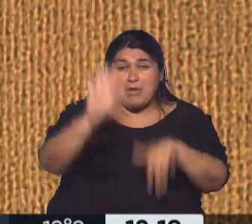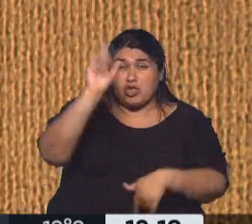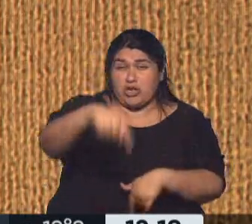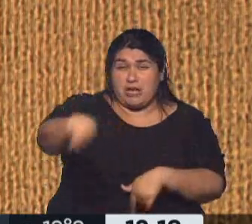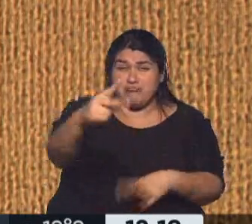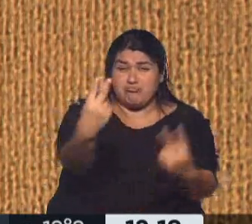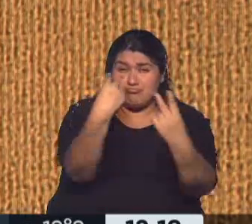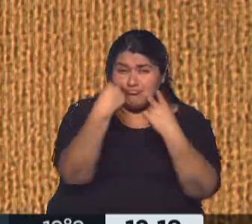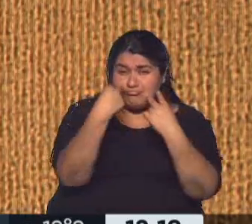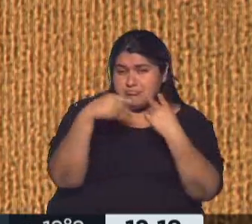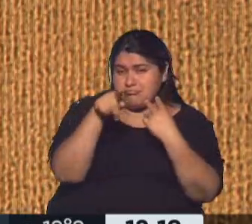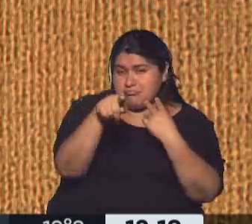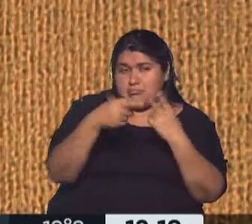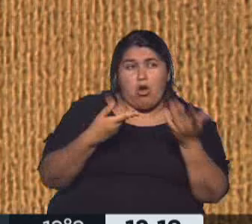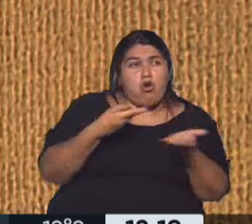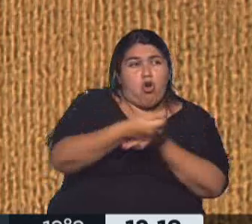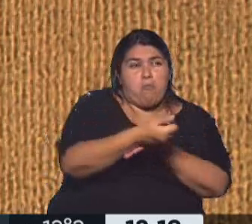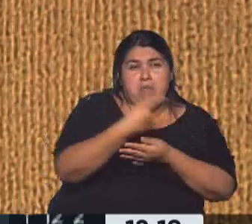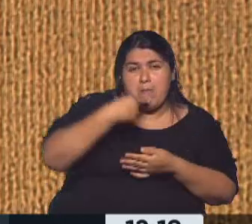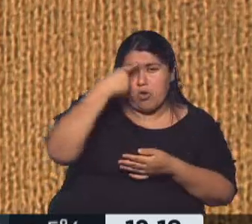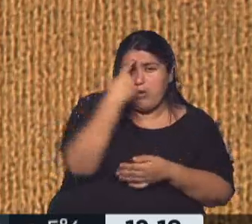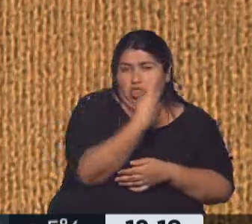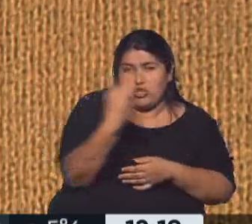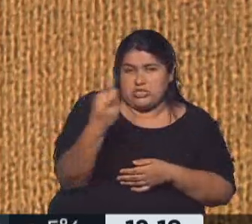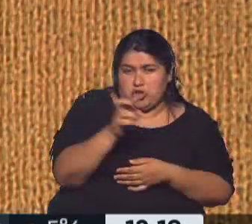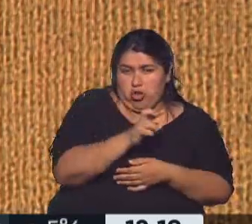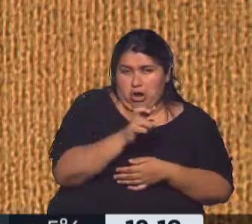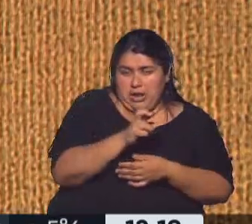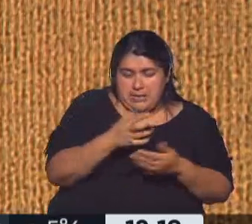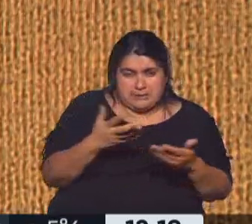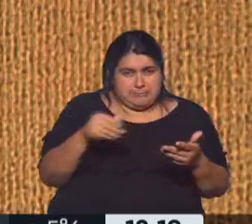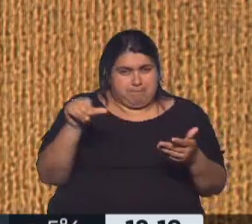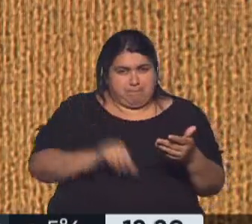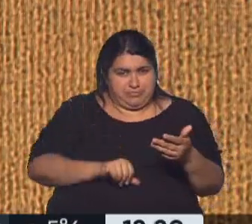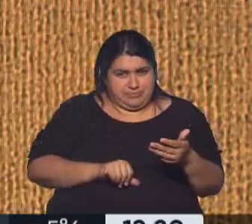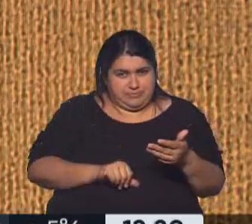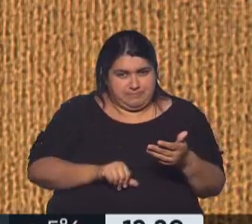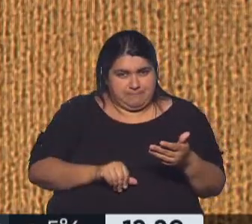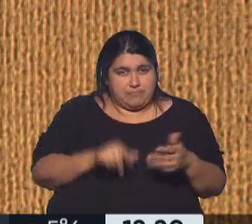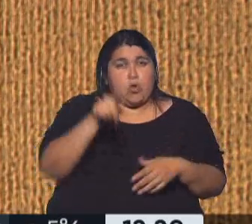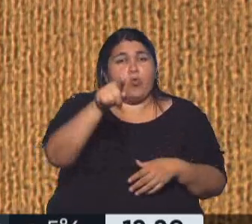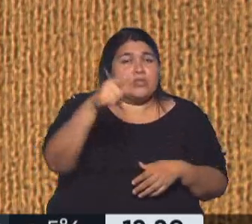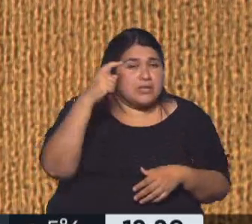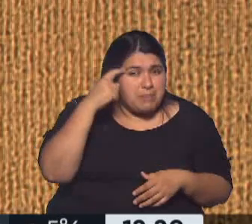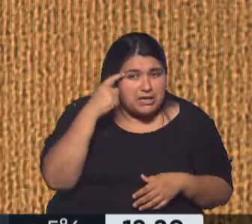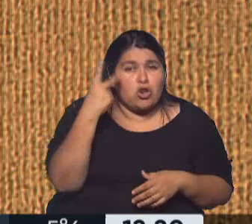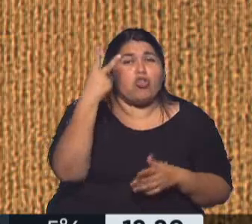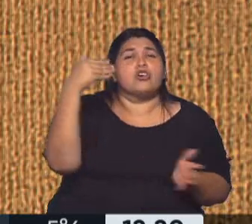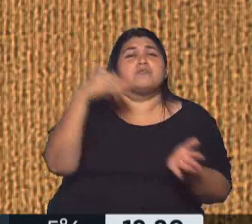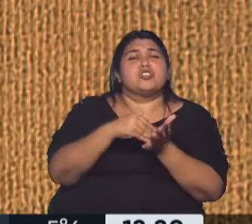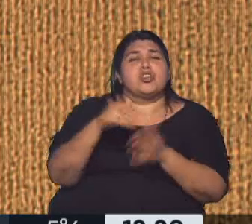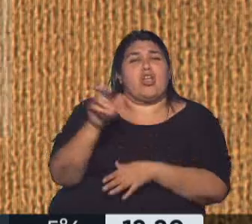este momento no llegan ni a comprar los 200 dólares mensuales que quizás tienen habilitados. Bueno, imagínense comprar 2 millones de dólares en un